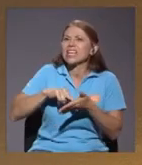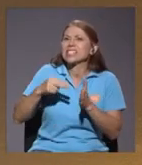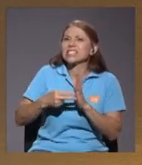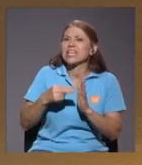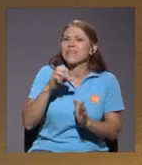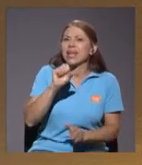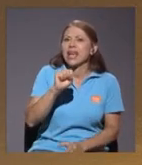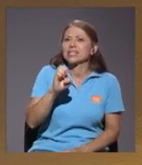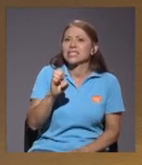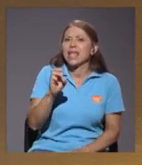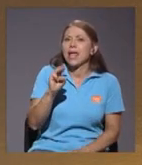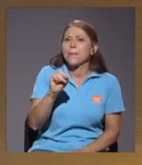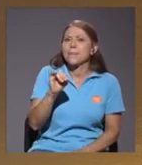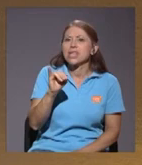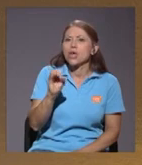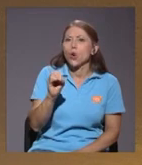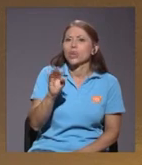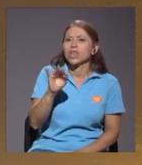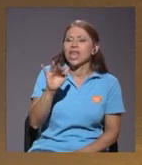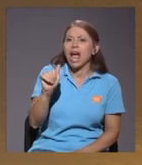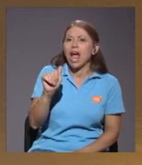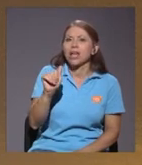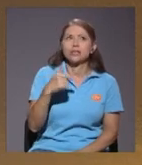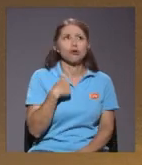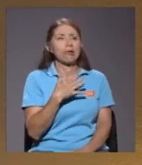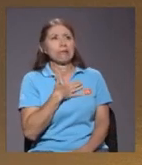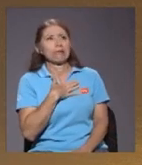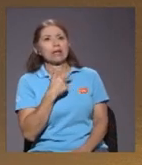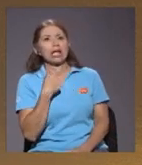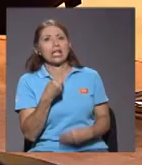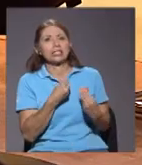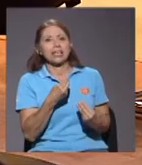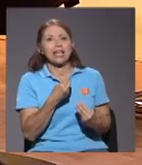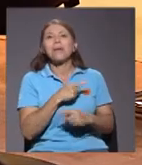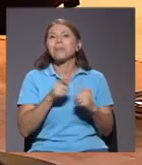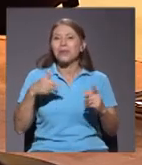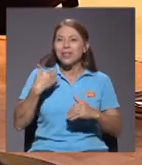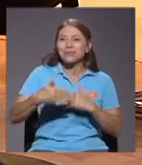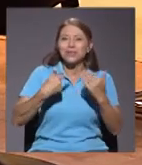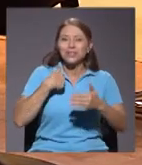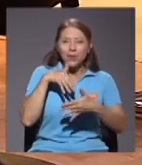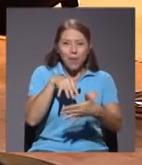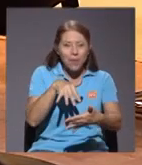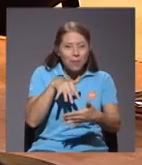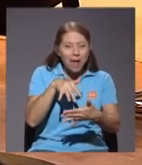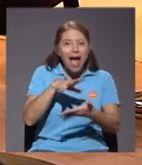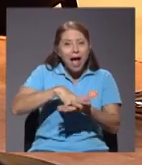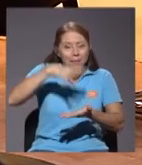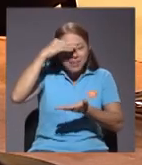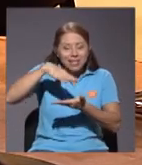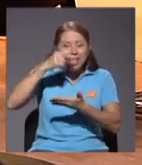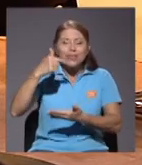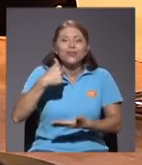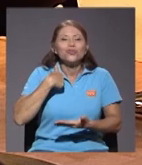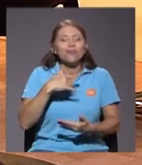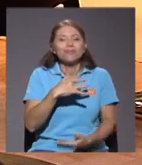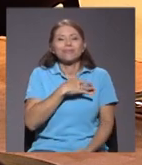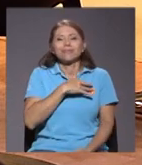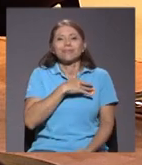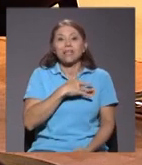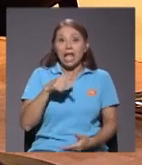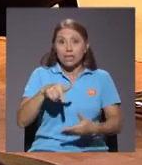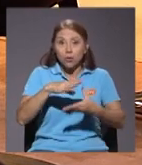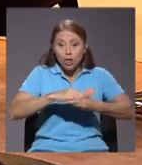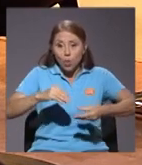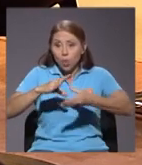después conforme fui aprendiendo esas cosas realmente dije no yo encontré mi pasión y entonces esa pasión de contar historias que se cuentan en muchas plataformas